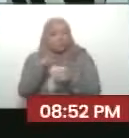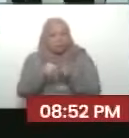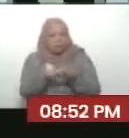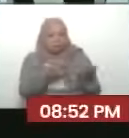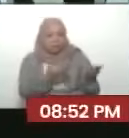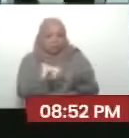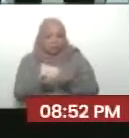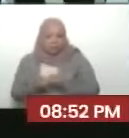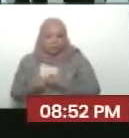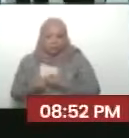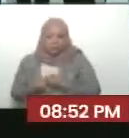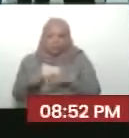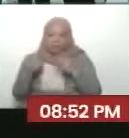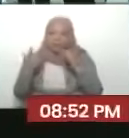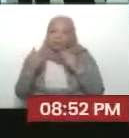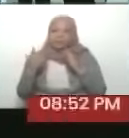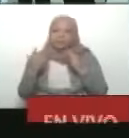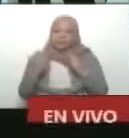acá. La tiktokera.